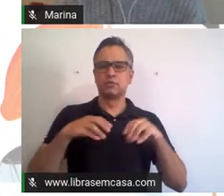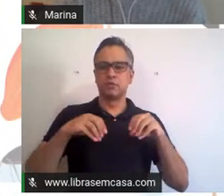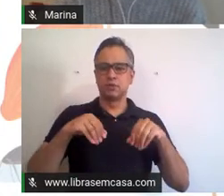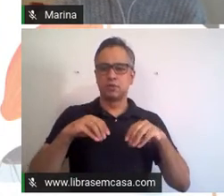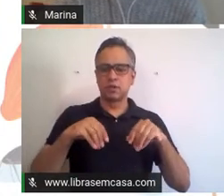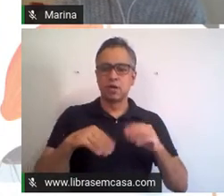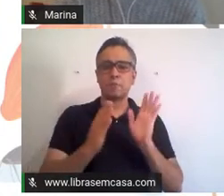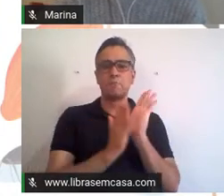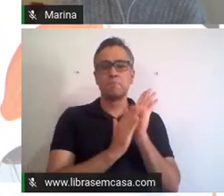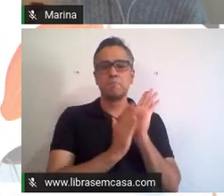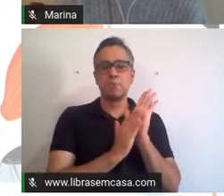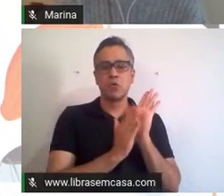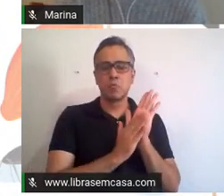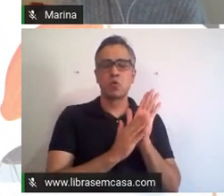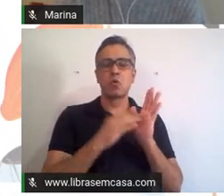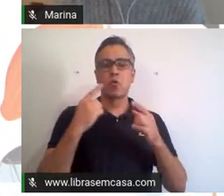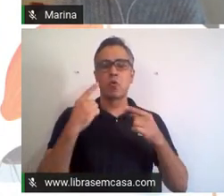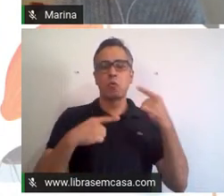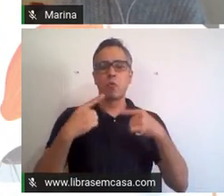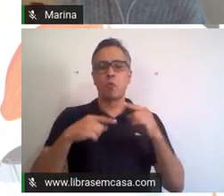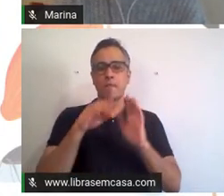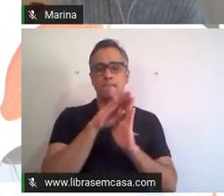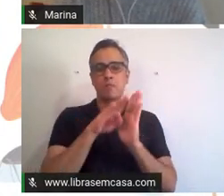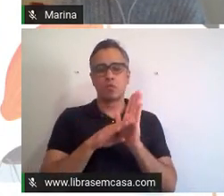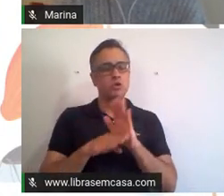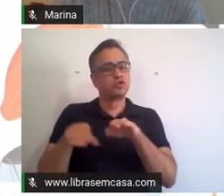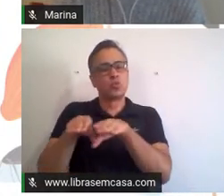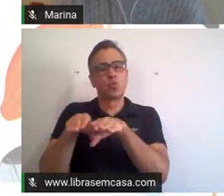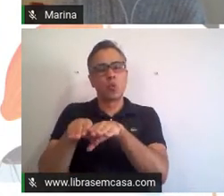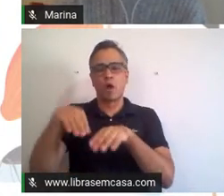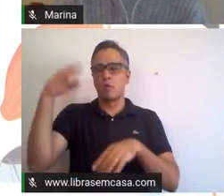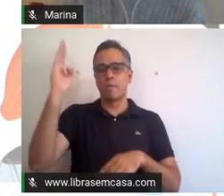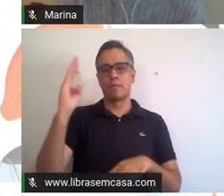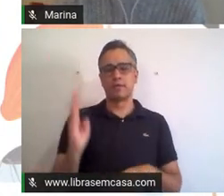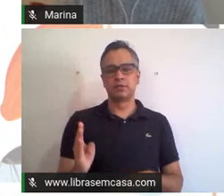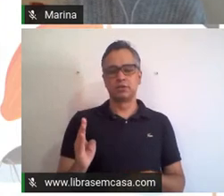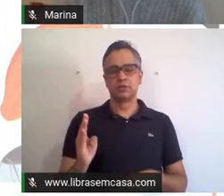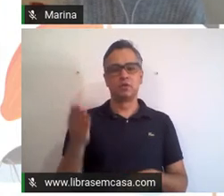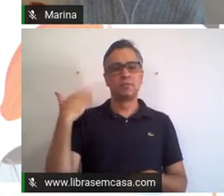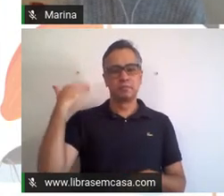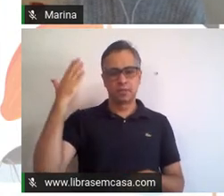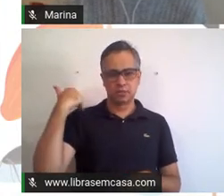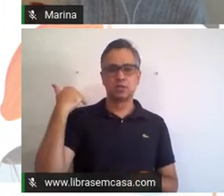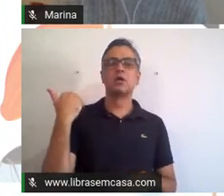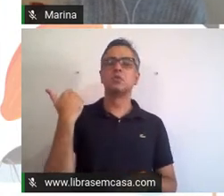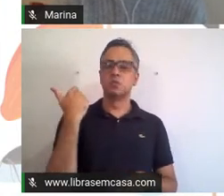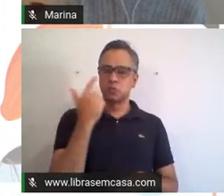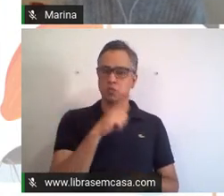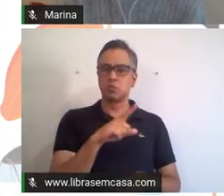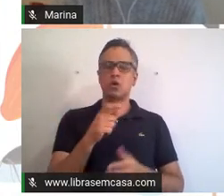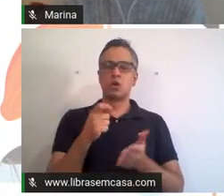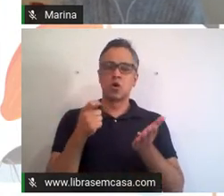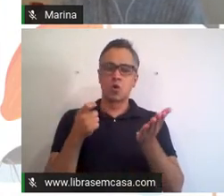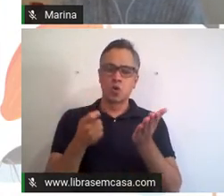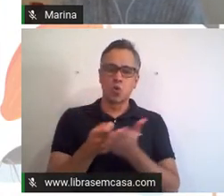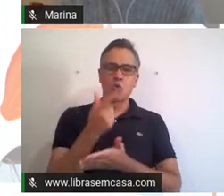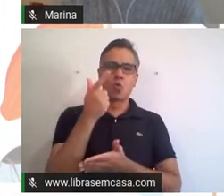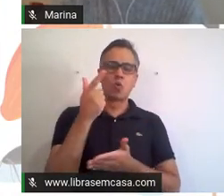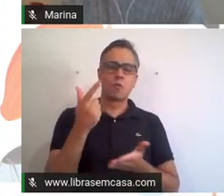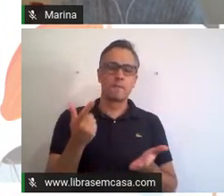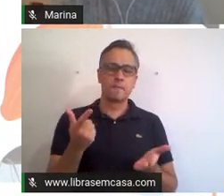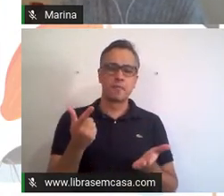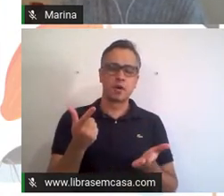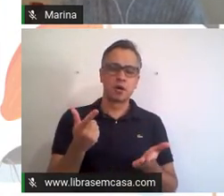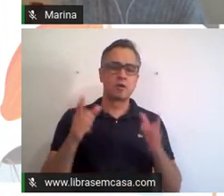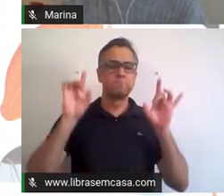proponiendo políticas similares a las que tuvo Brasil cuando incorporó estas compras del Estado